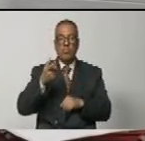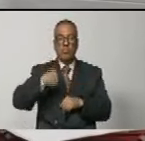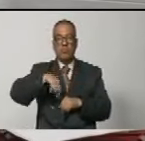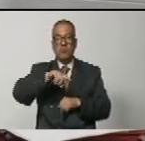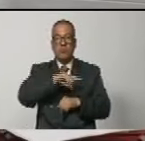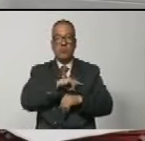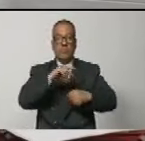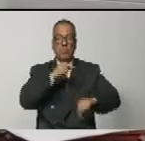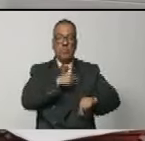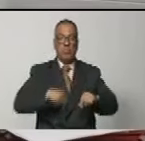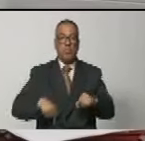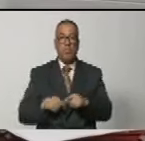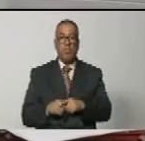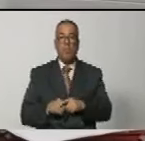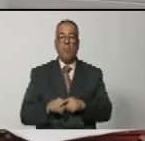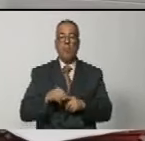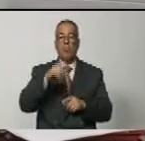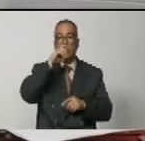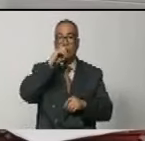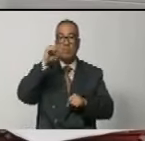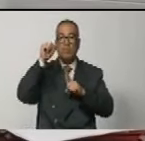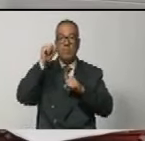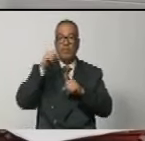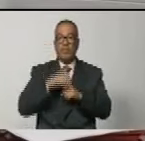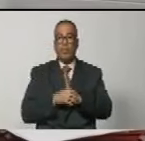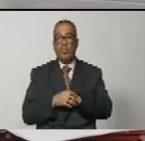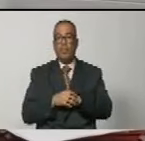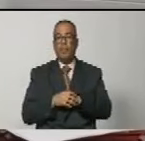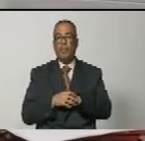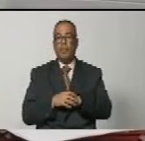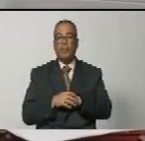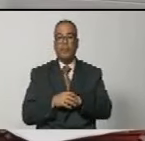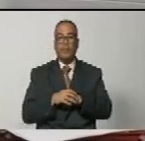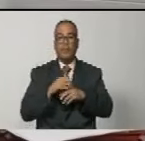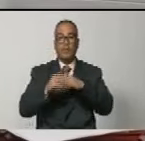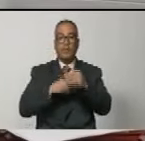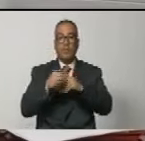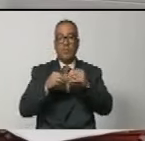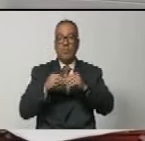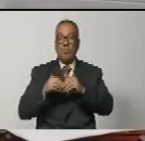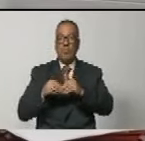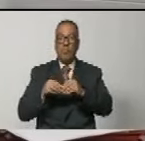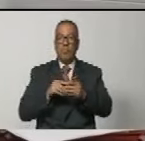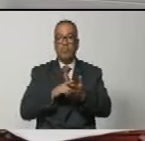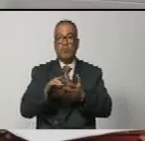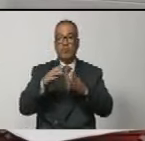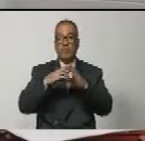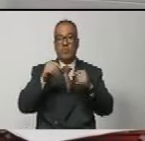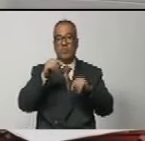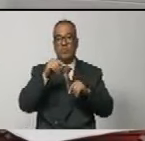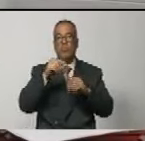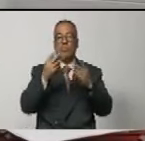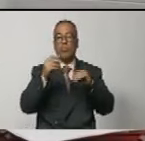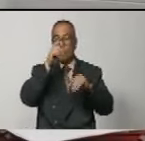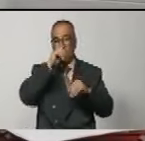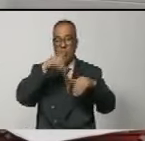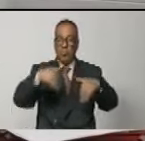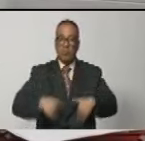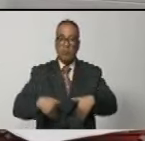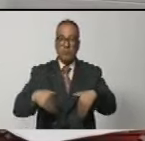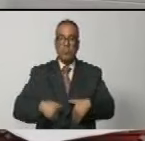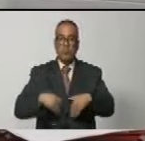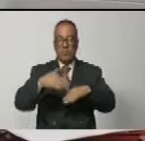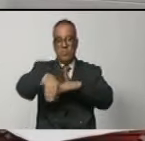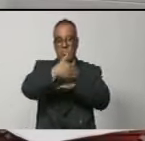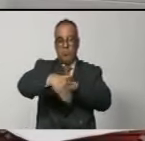nuestro presidente Nicolás Maduro y que ha recorrido por años el esfuerzo en